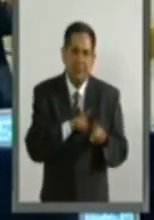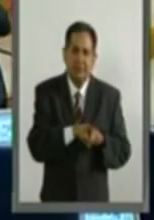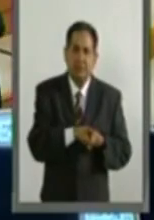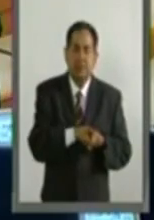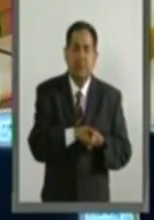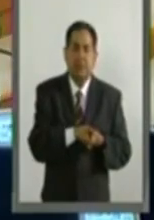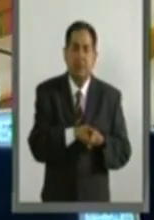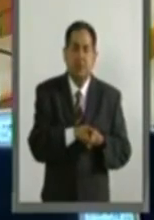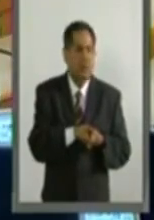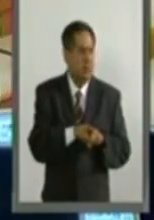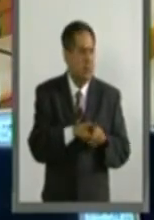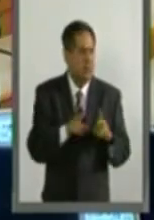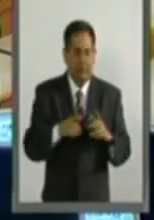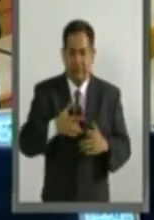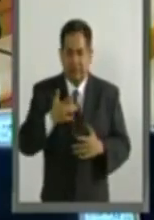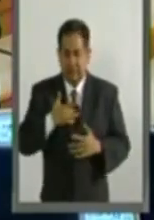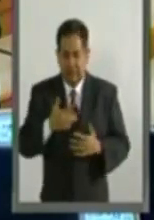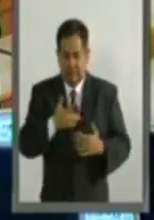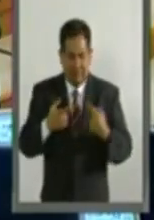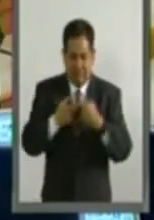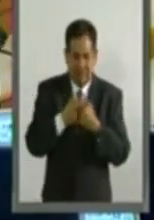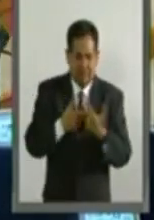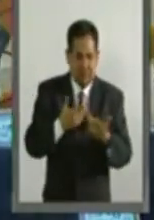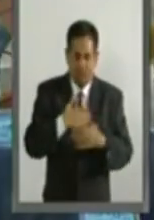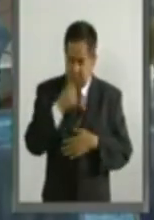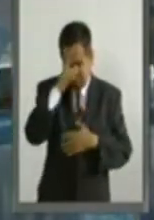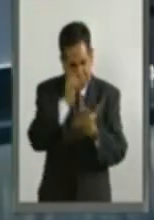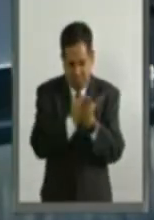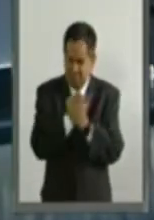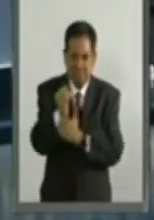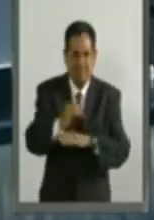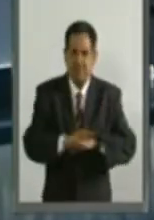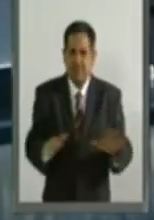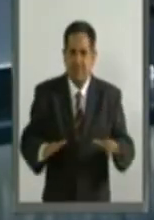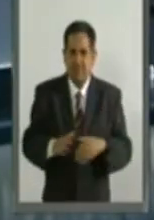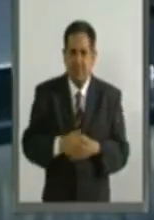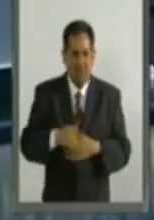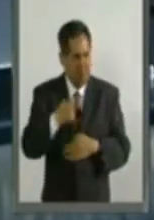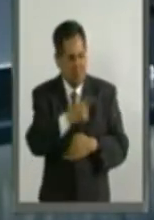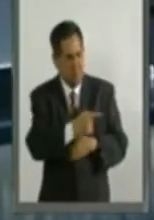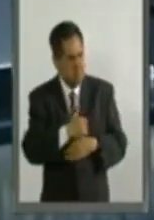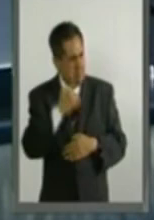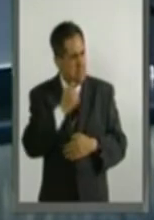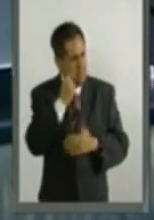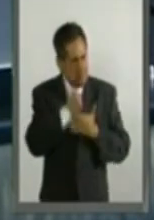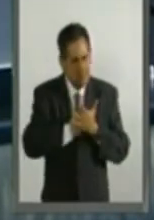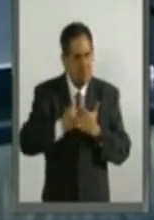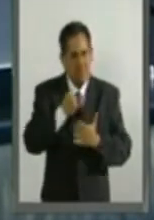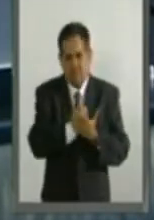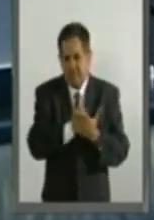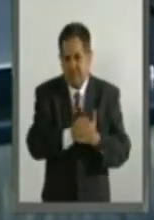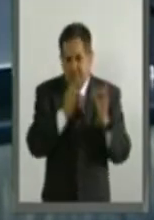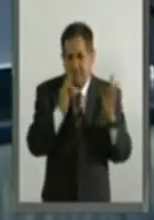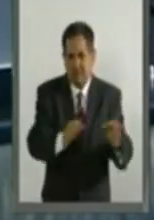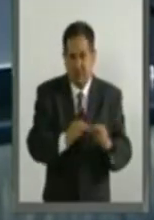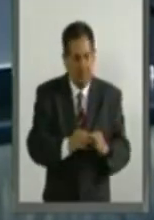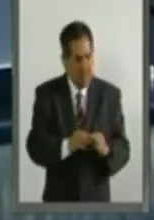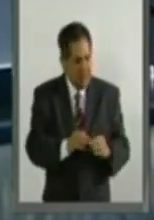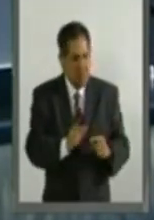Y yo no tengo sentimientos encontrados, están muy definidos. Margarita es una luchadora social que viene de